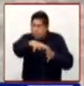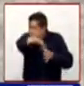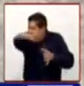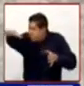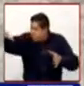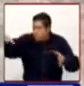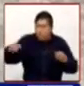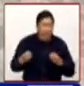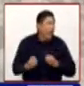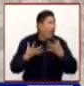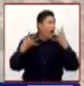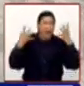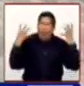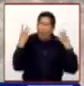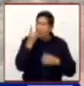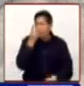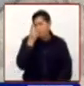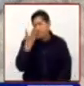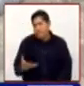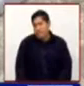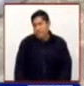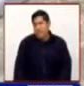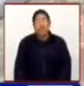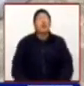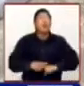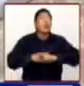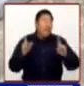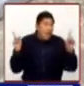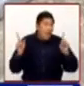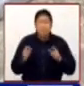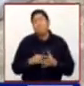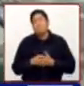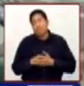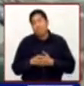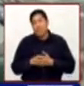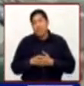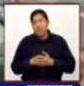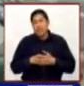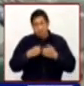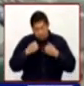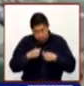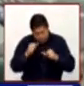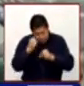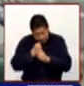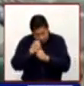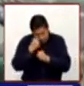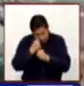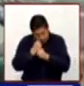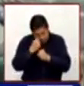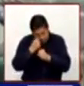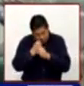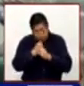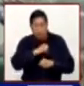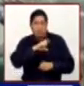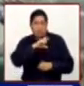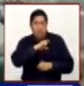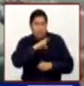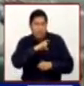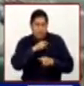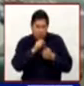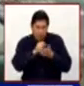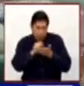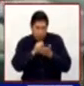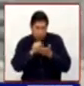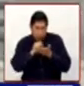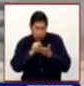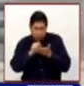431 kilogramos. No obstante, dentro del trabajo prolijo que está efectuando ahora la Fuerza Especial de Lucha